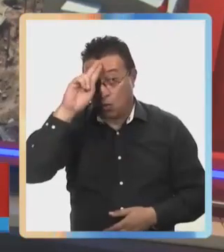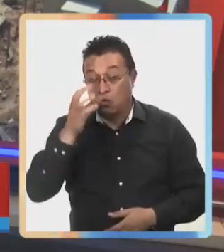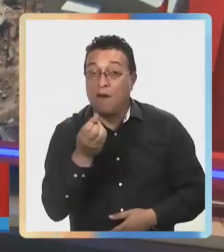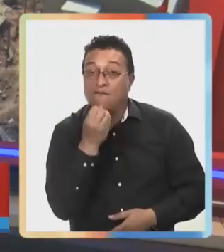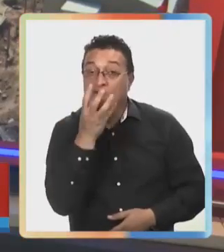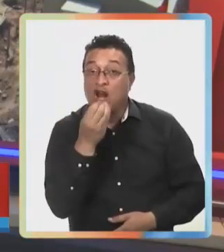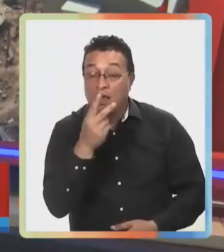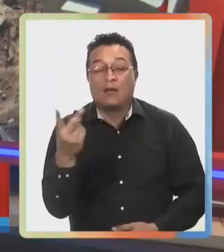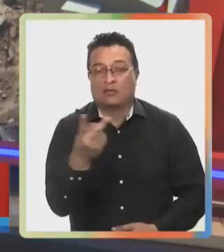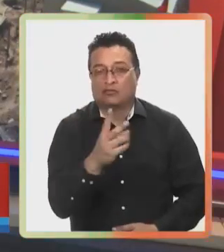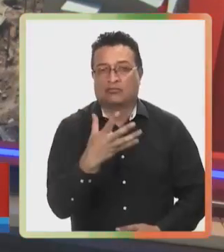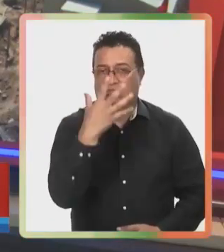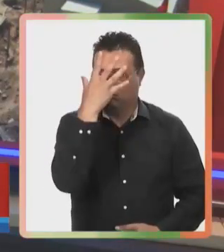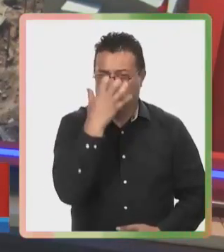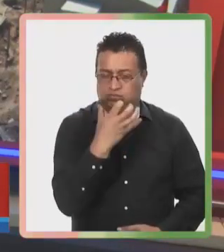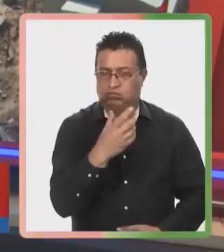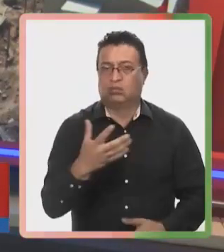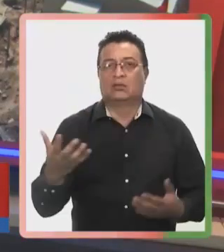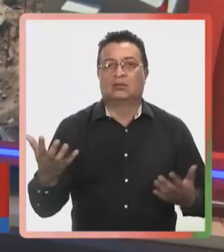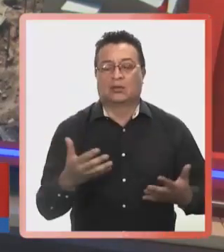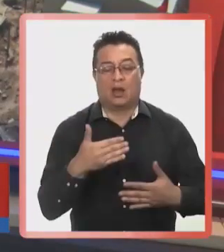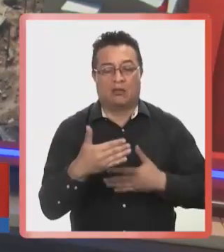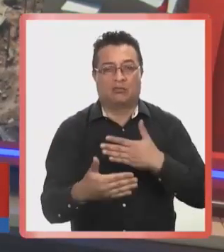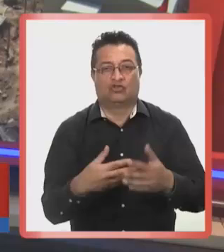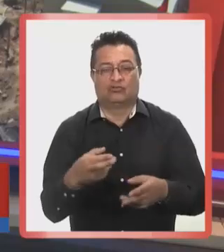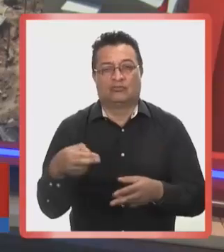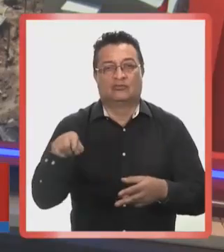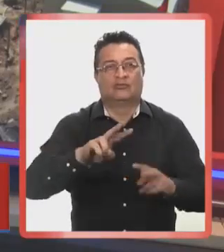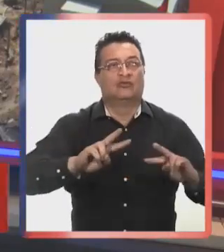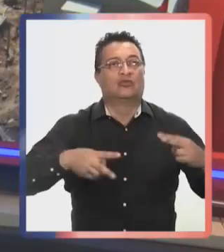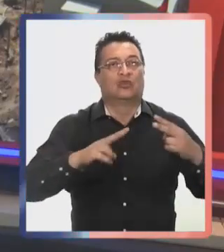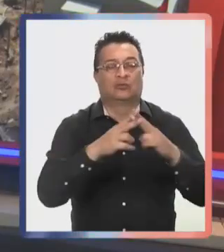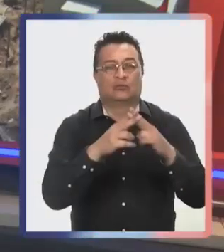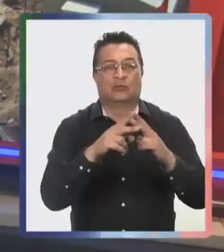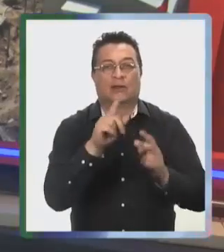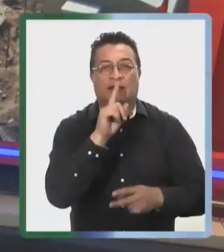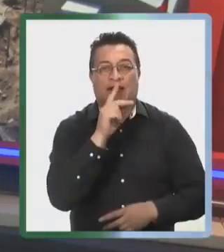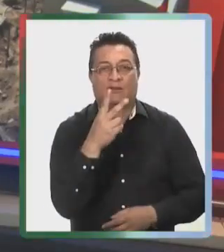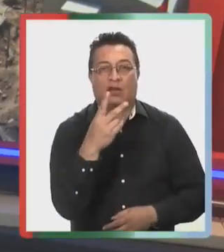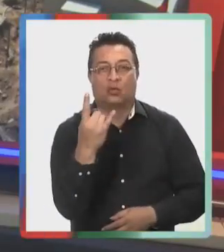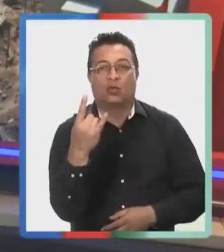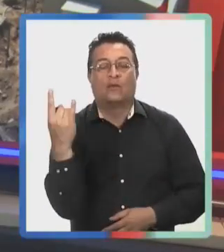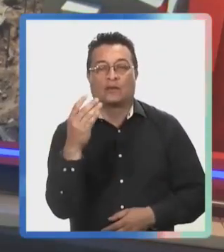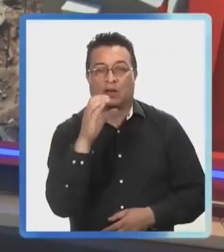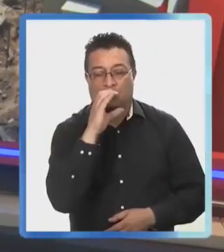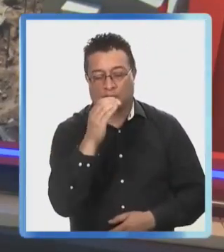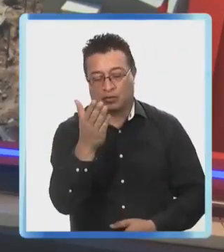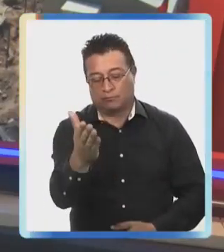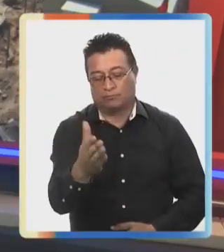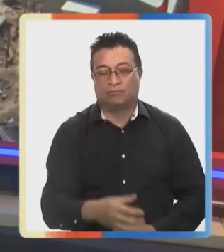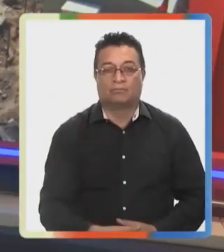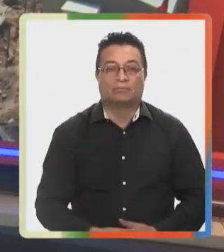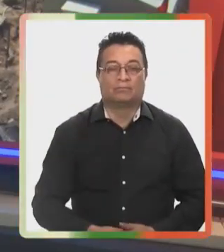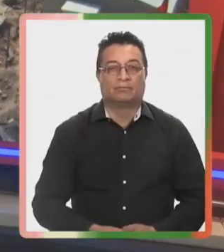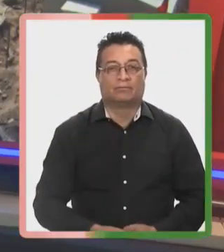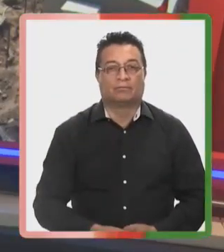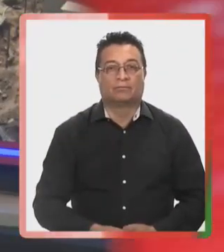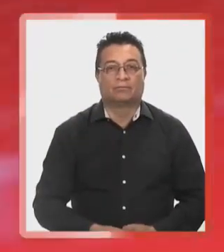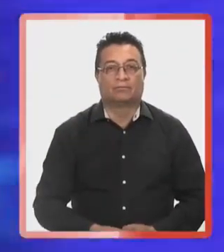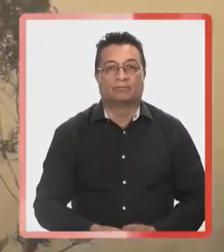y Florida han manifestado su descontento ante el proceso de reconstrucción. TVU, Universidad de Concepción, nos cuenta